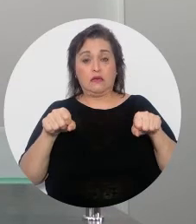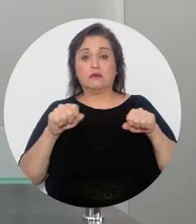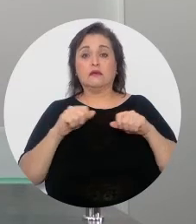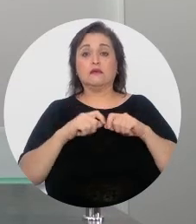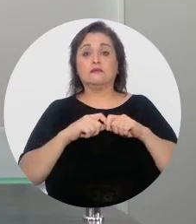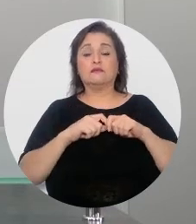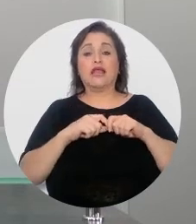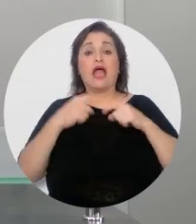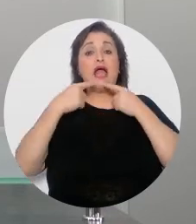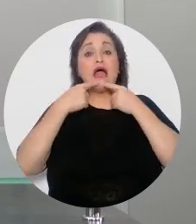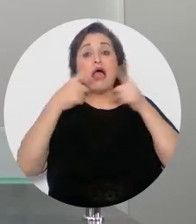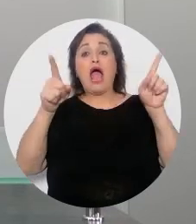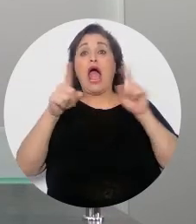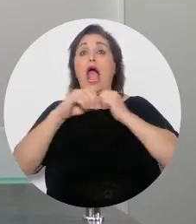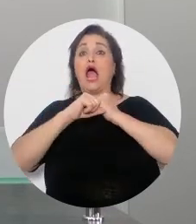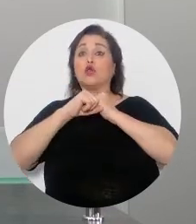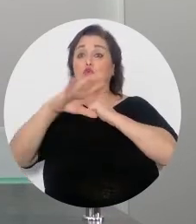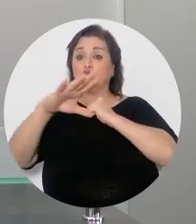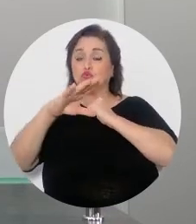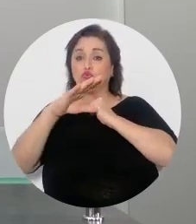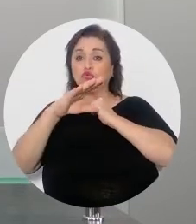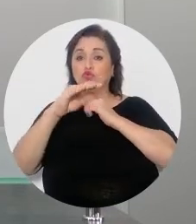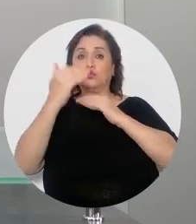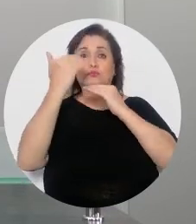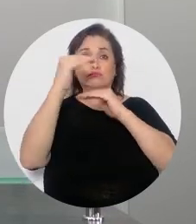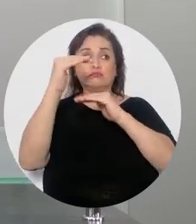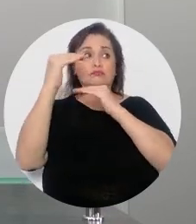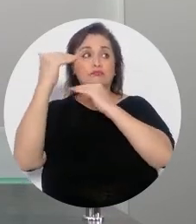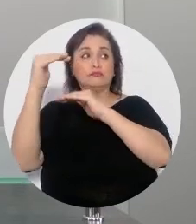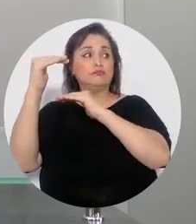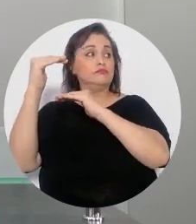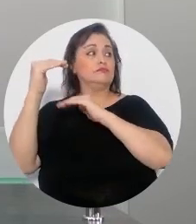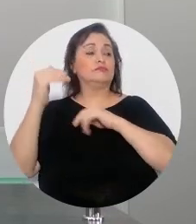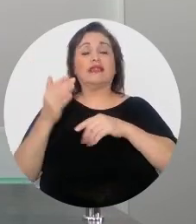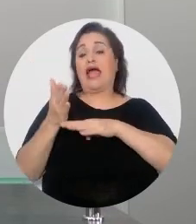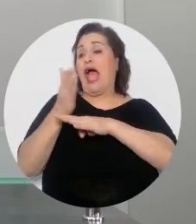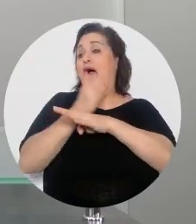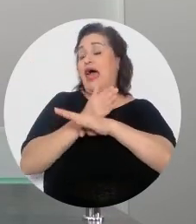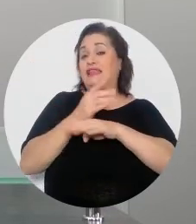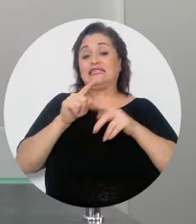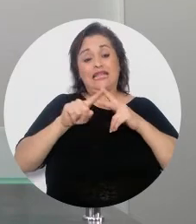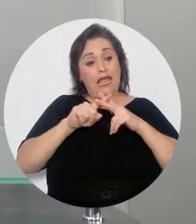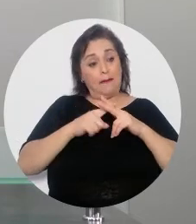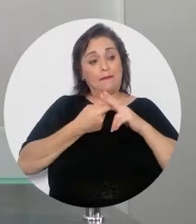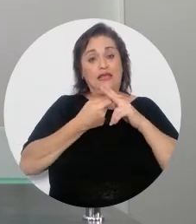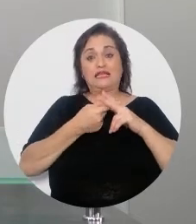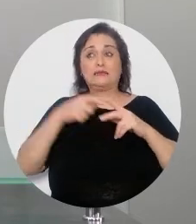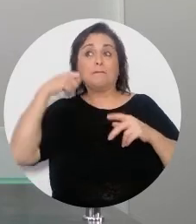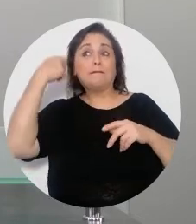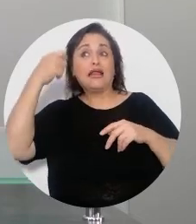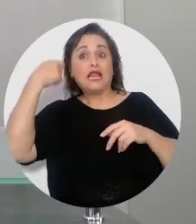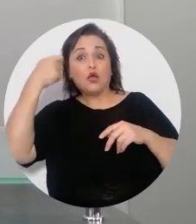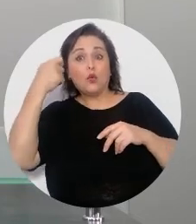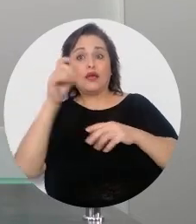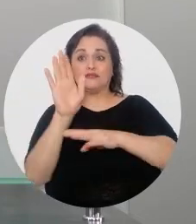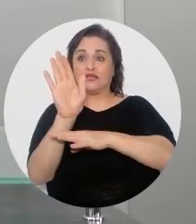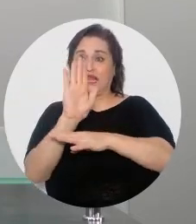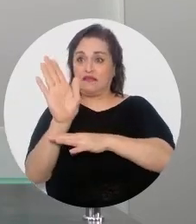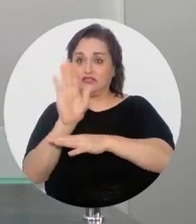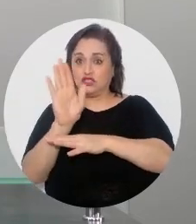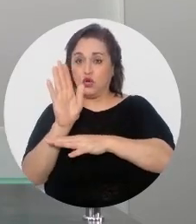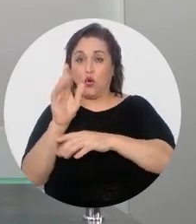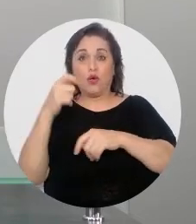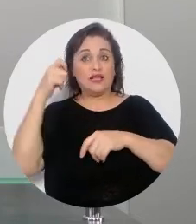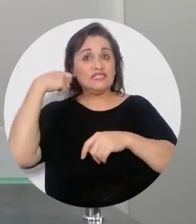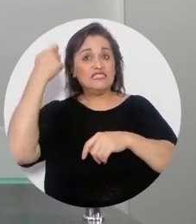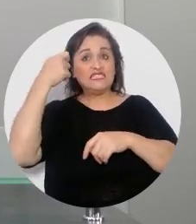hacerse a través de anuncios que se pautan en los cines antes de que inicien las películas que nosotros acudimos